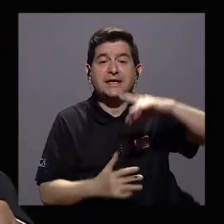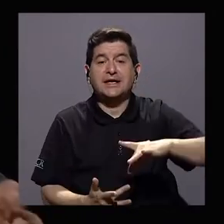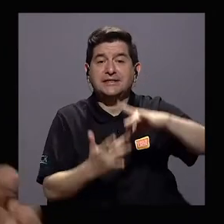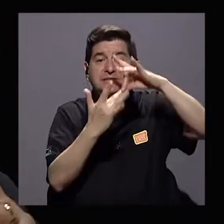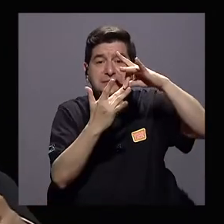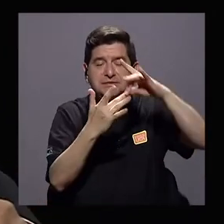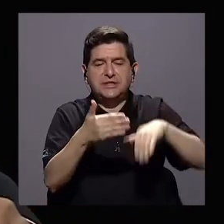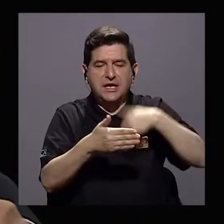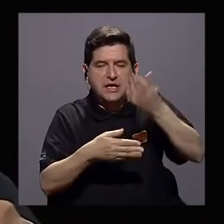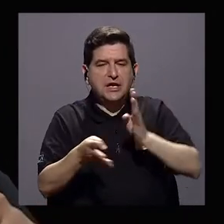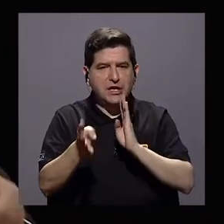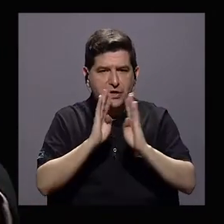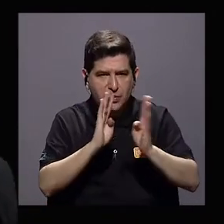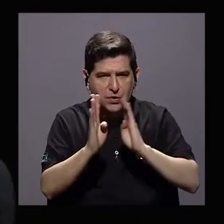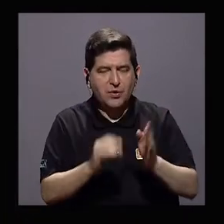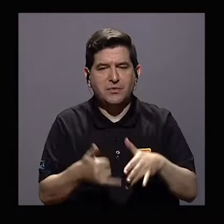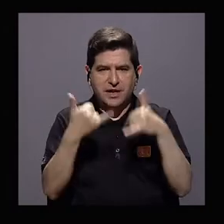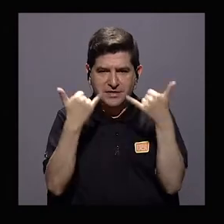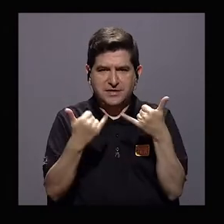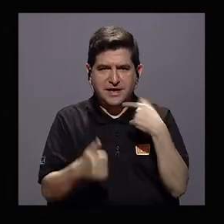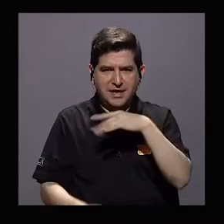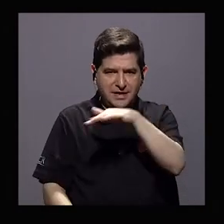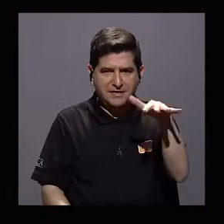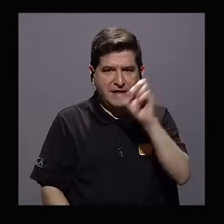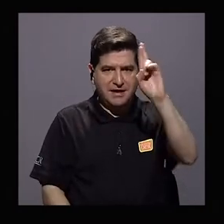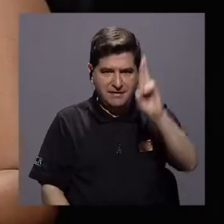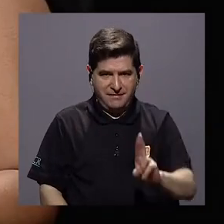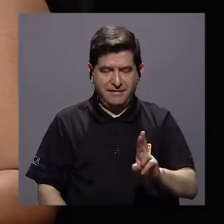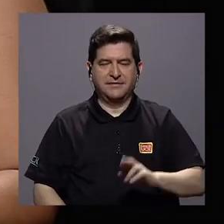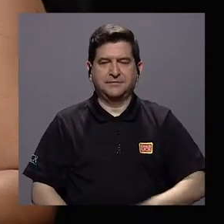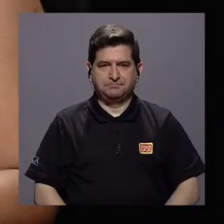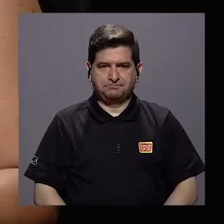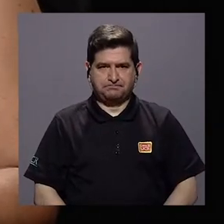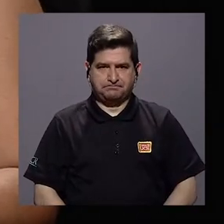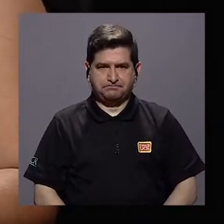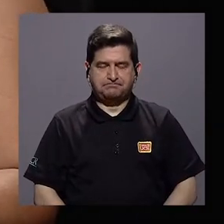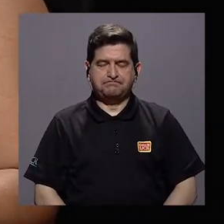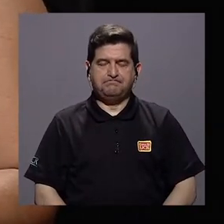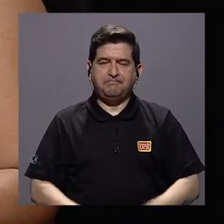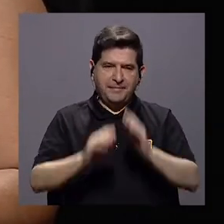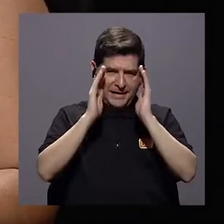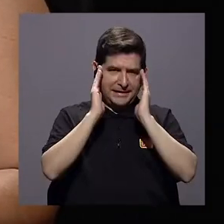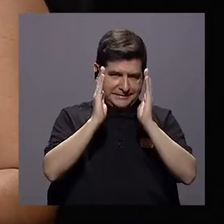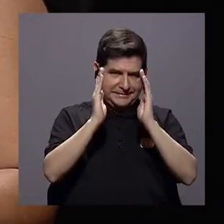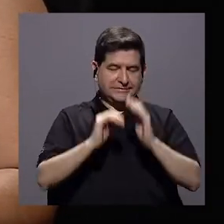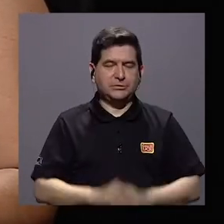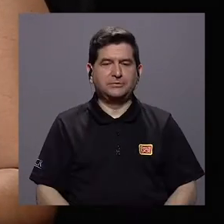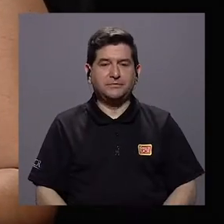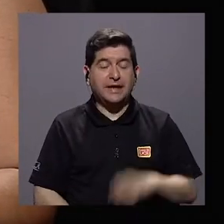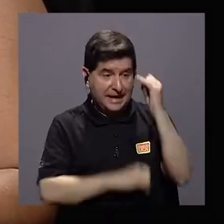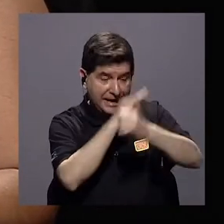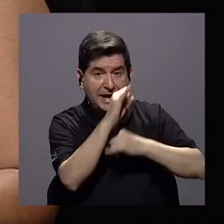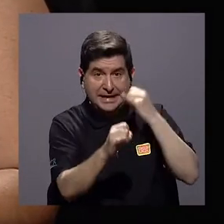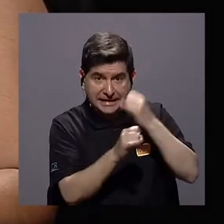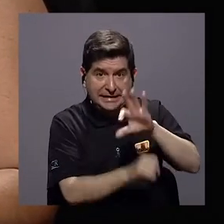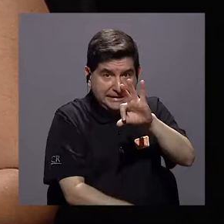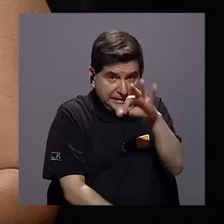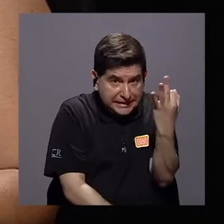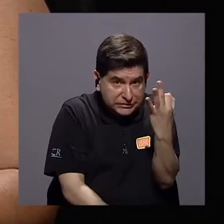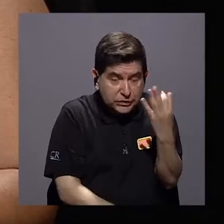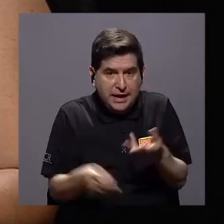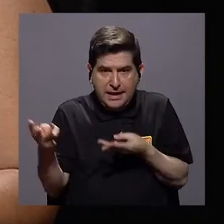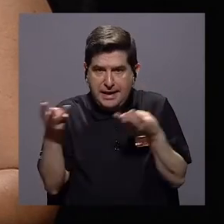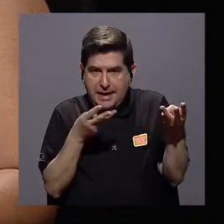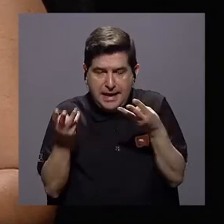centroamericano? Ya luego hablaremos de la realidad costarricense. Bueno, mire, a nivel internacional,